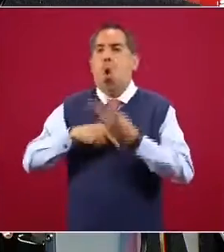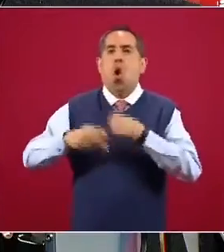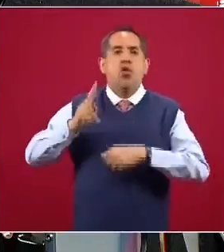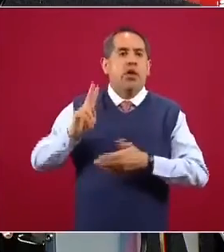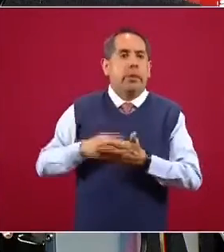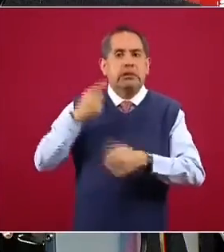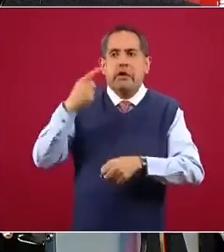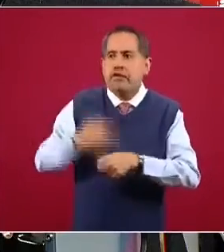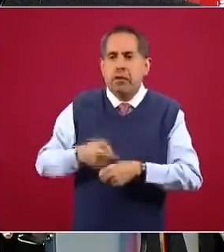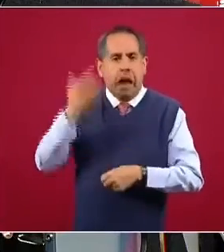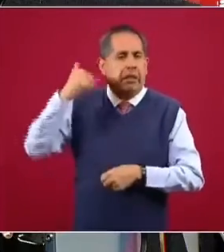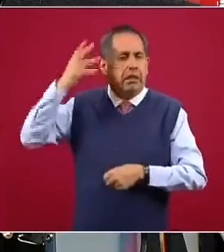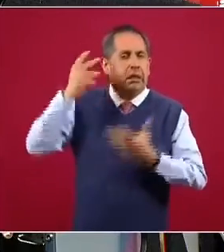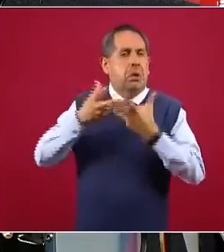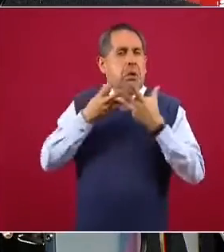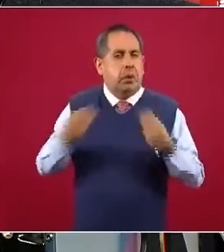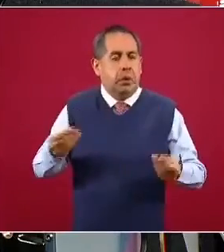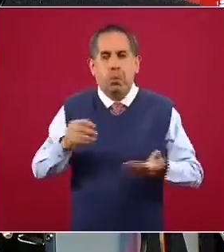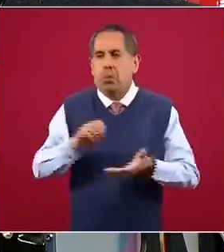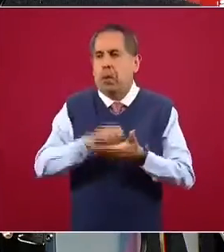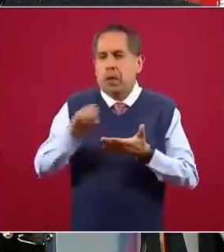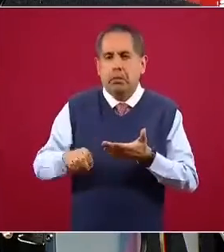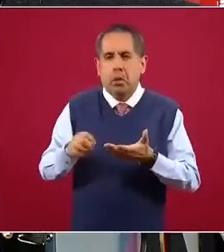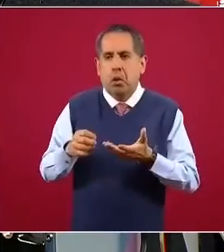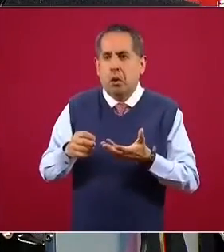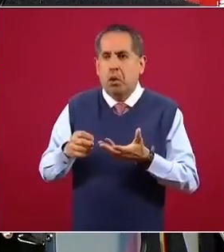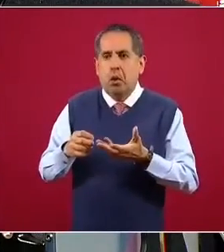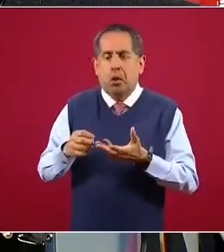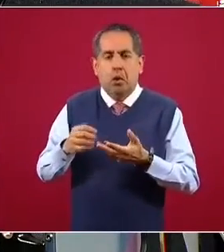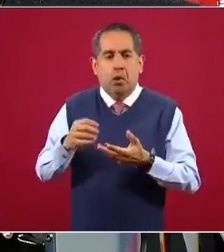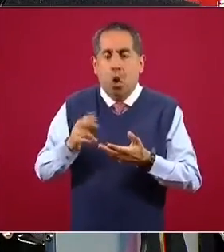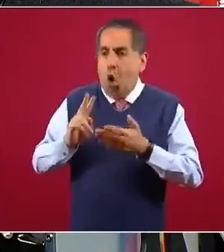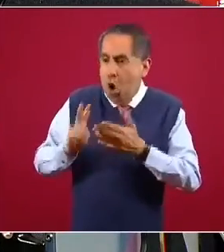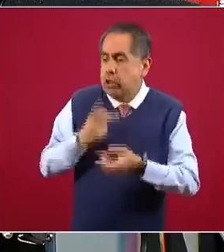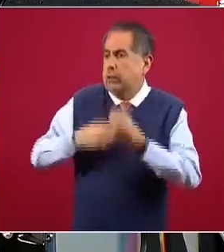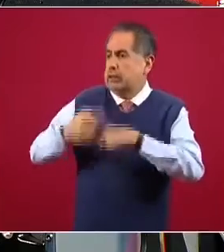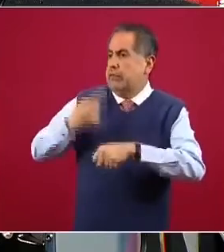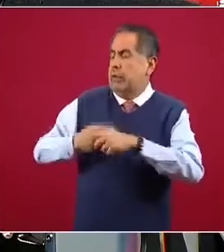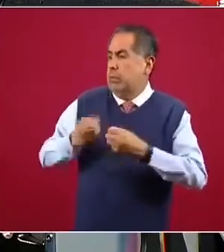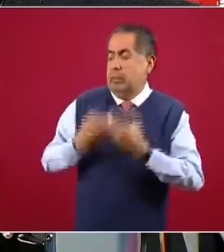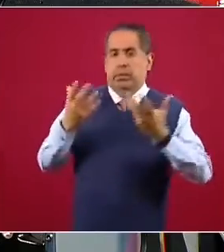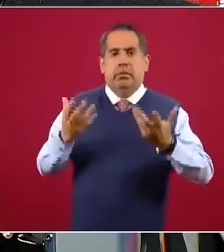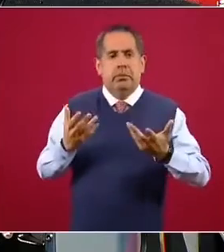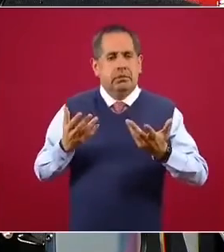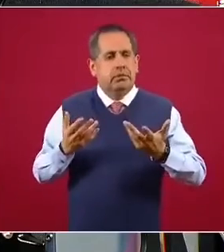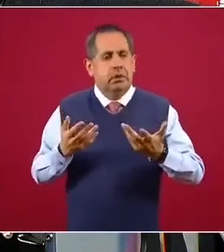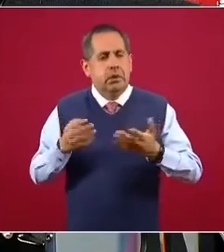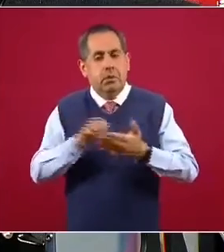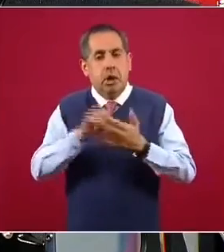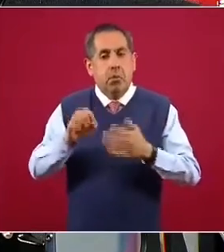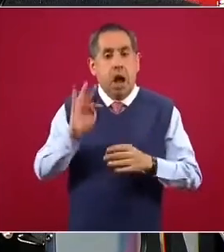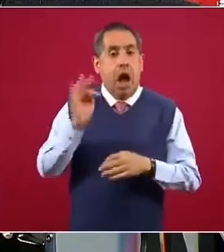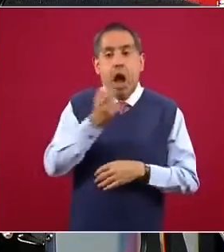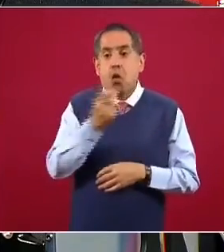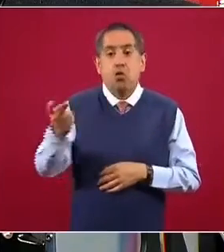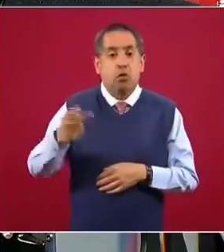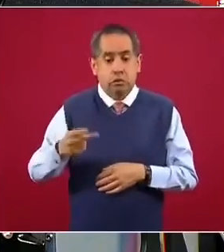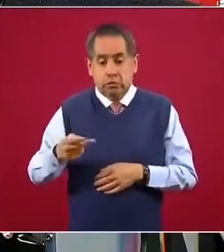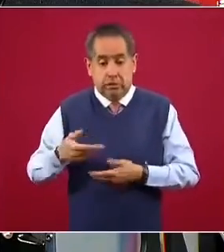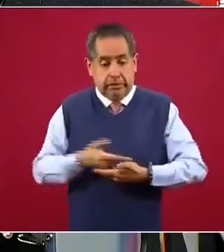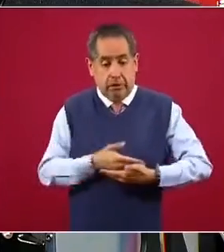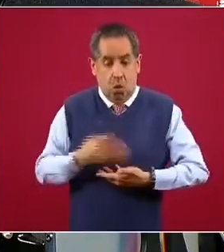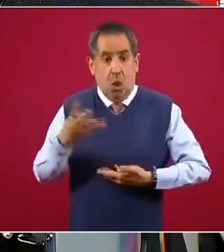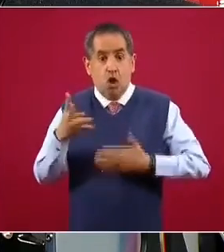alguna manera ya erradicadas por el tema de la vacunación y conozco algunos casos que sus hijos ya tienen 4 meses de